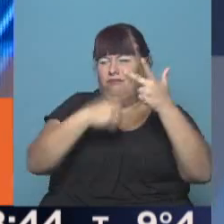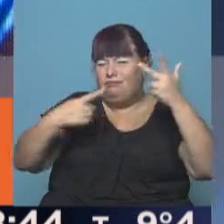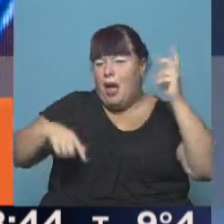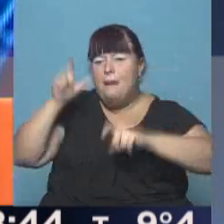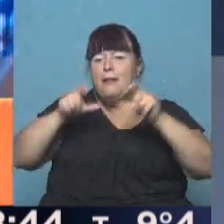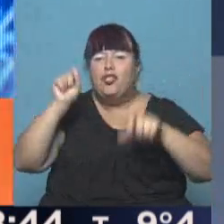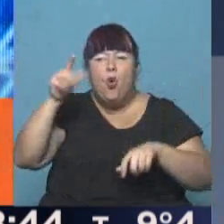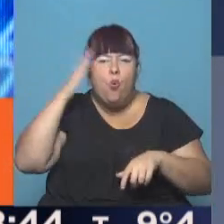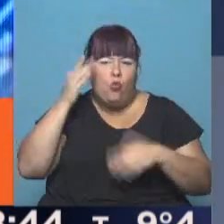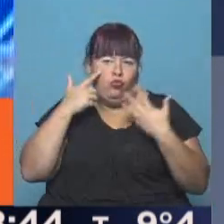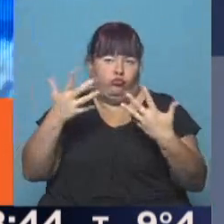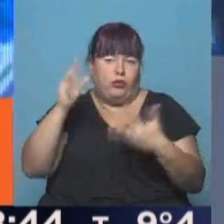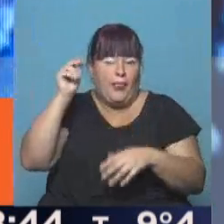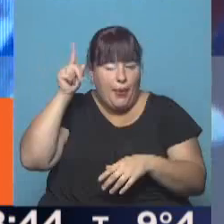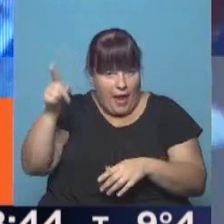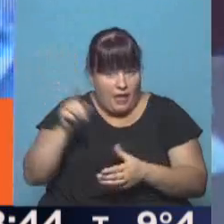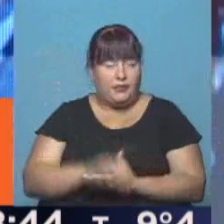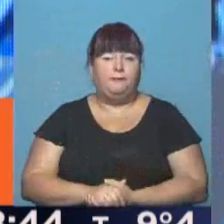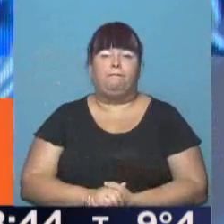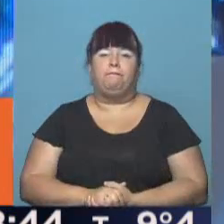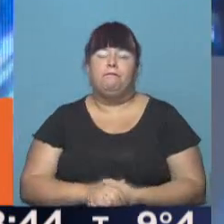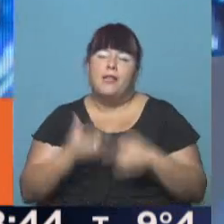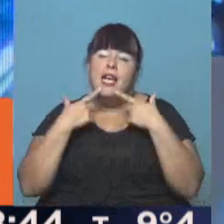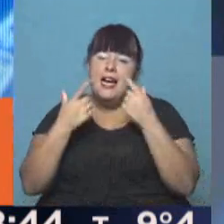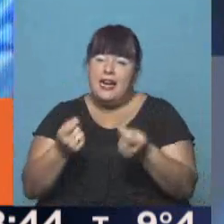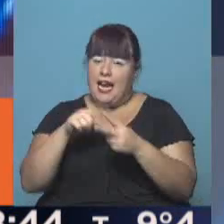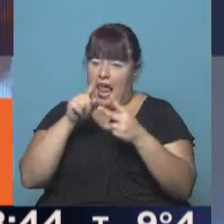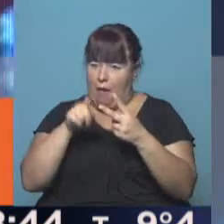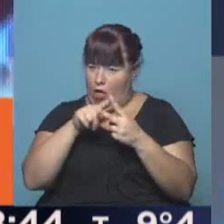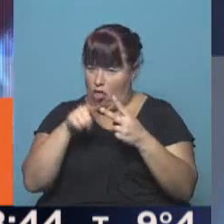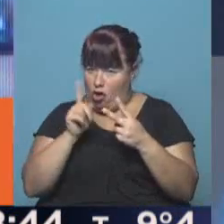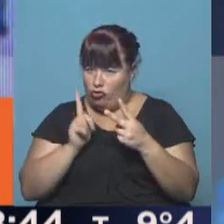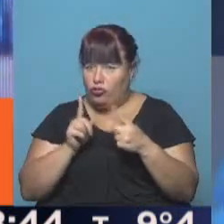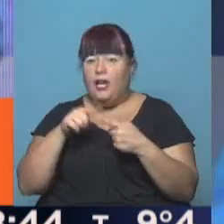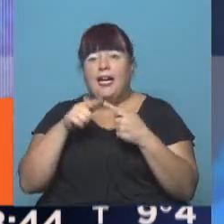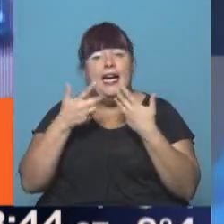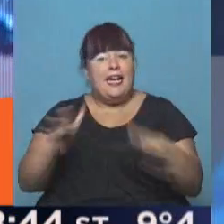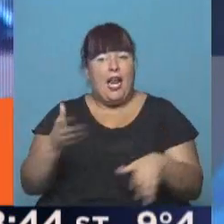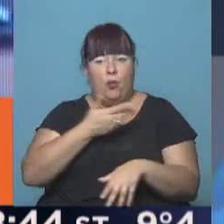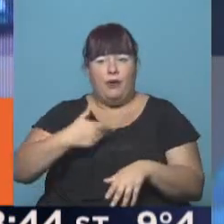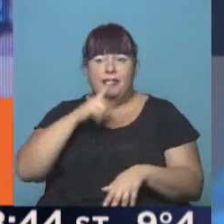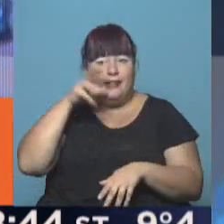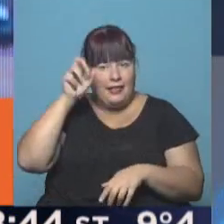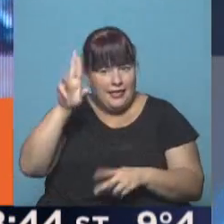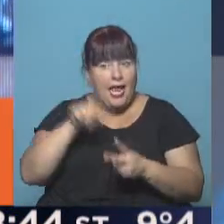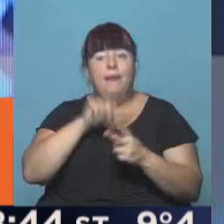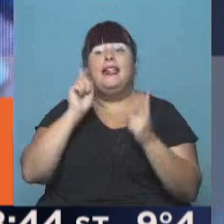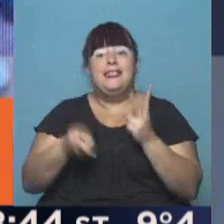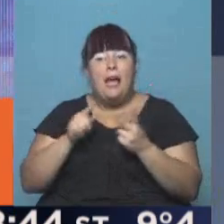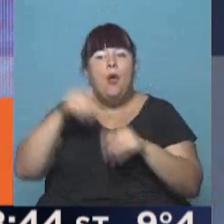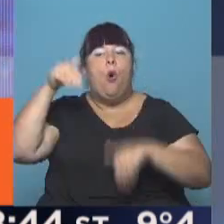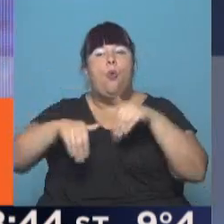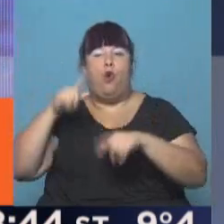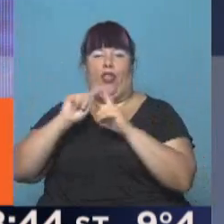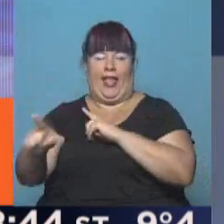gente de la cultura muy reconocida en Brasil, reclamando dos cosas: la renuncia del presidente Temer y a la vez